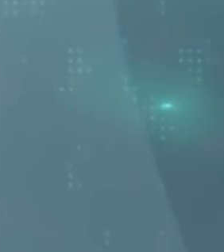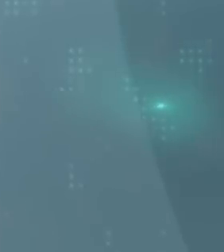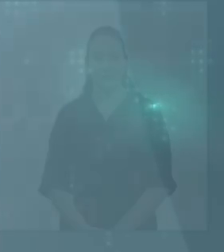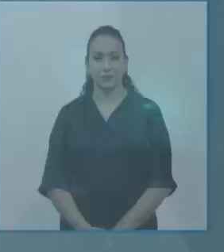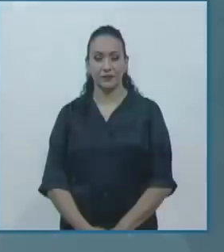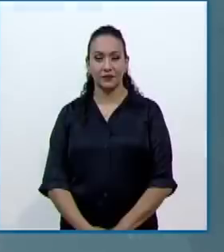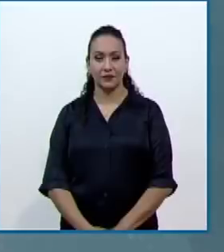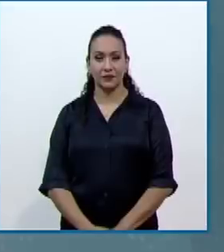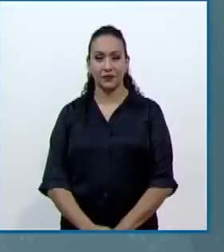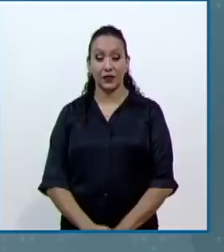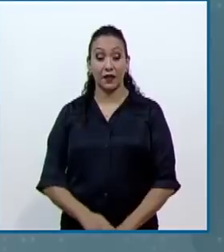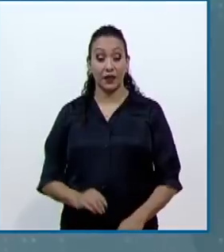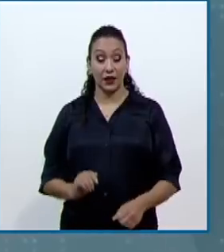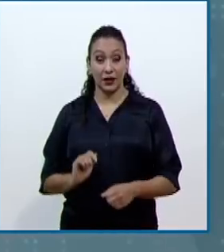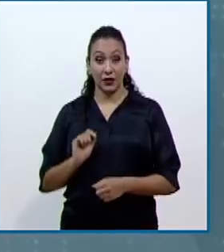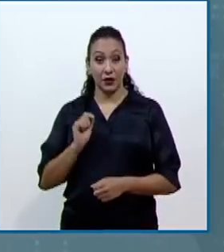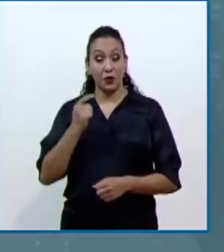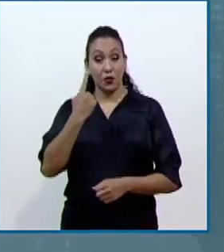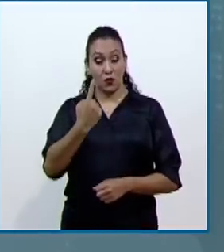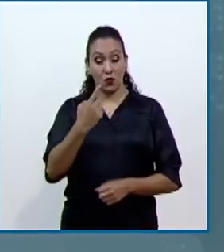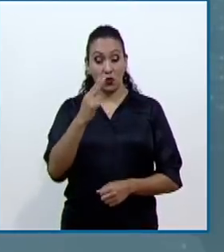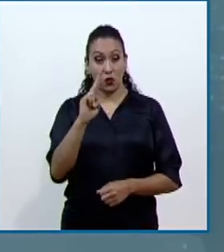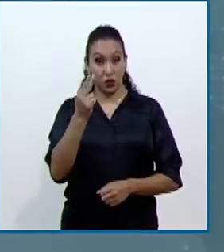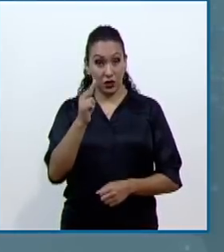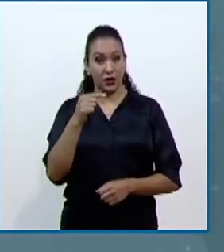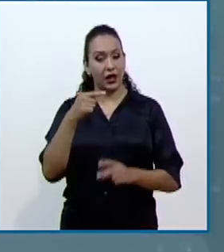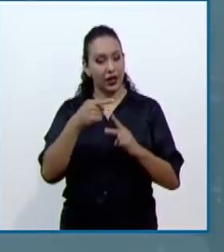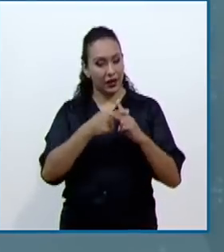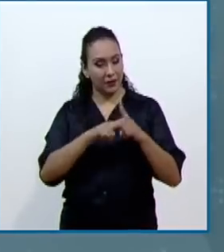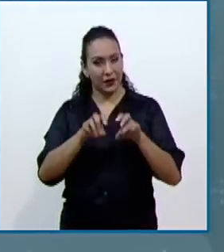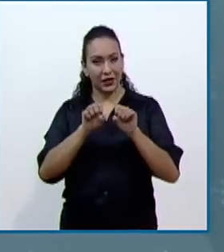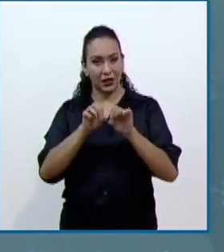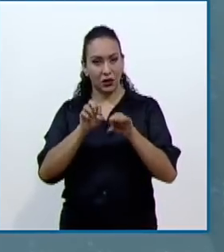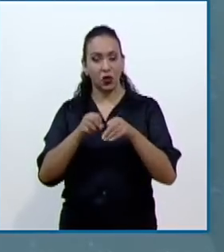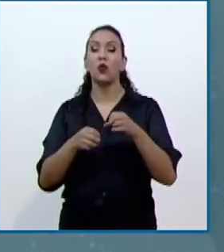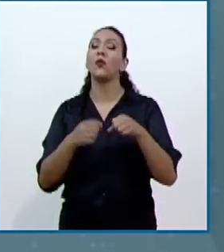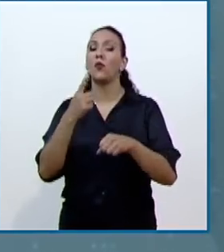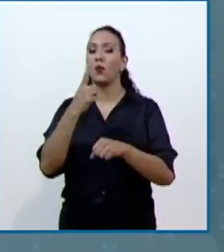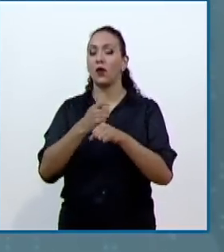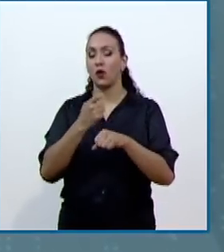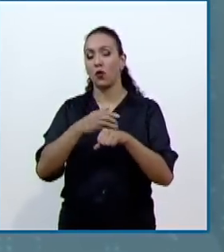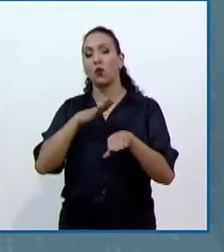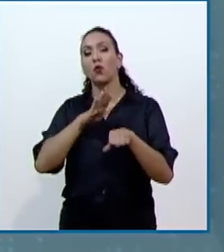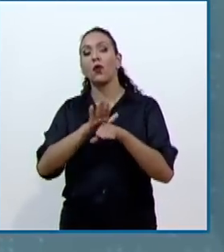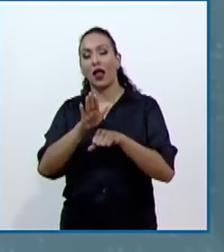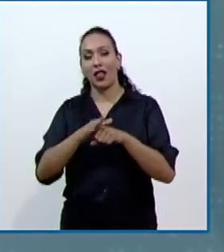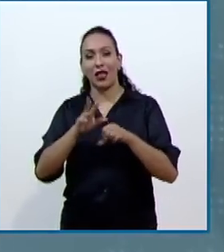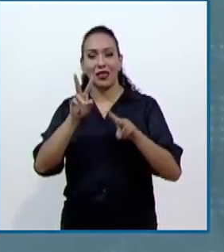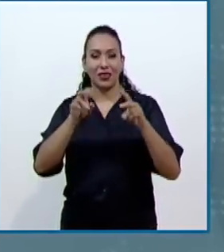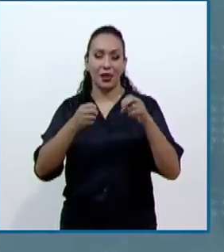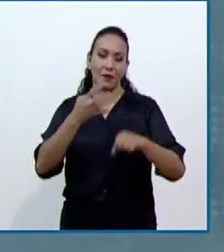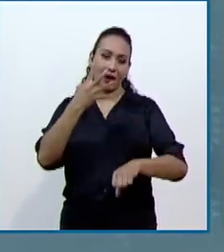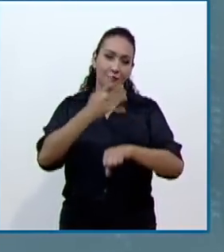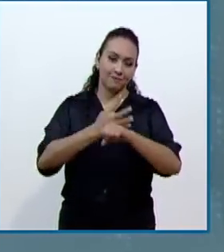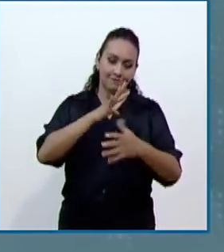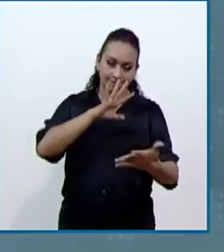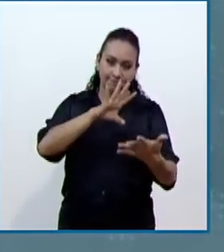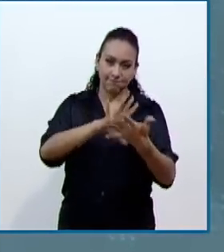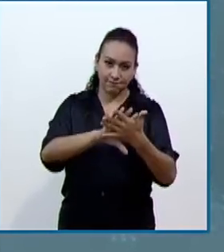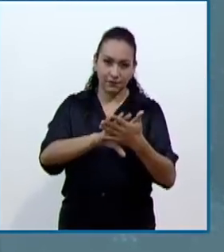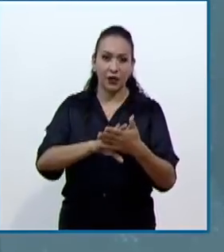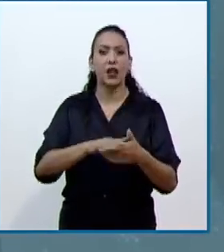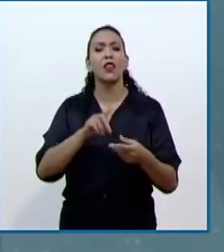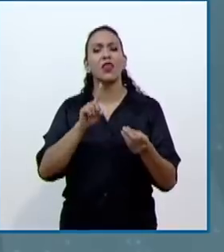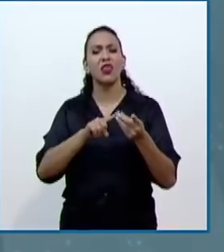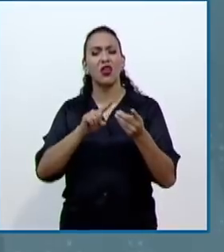A partir del próximo 1 de noviembre se crea el Juzgado Segundo de Ejecución de Medidas Judiciales y Sanciones Penales en Valle